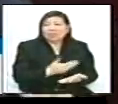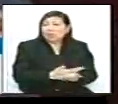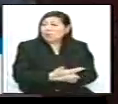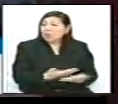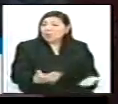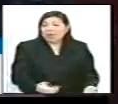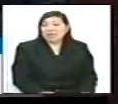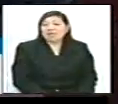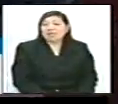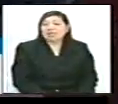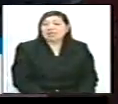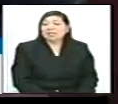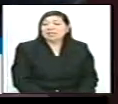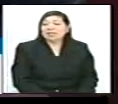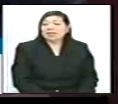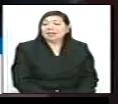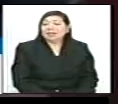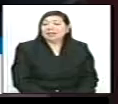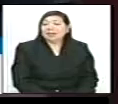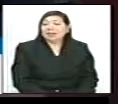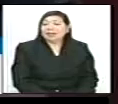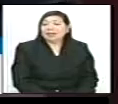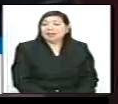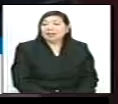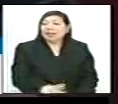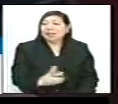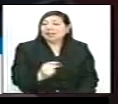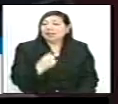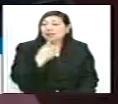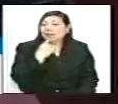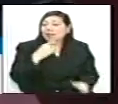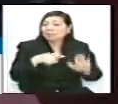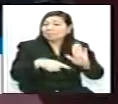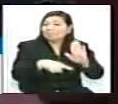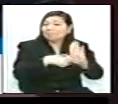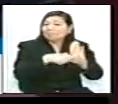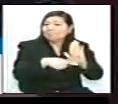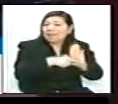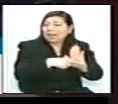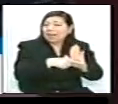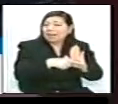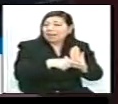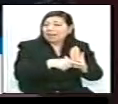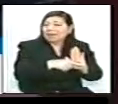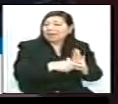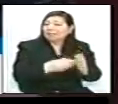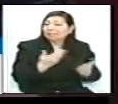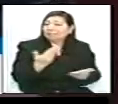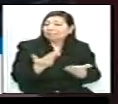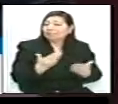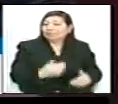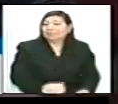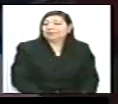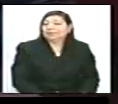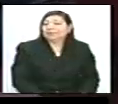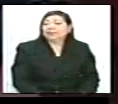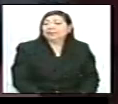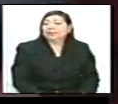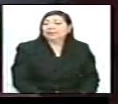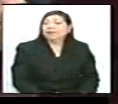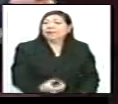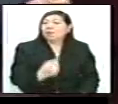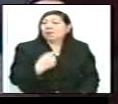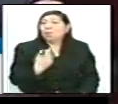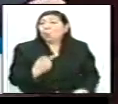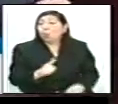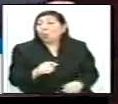existe. Por otro lado, señora Presidenta, quiero negar tajantemente que exista incertidumbre, que no se